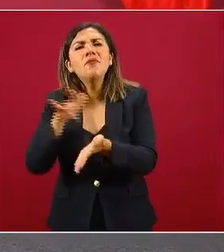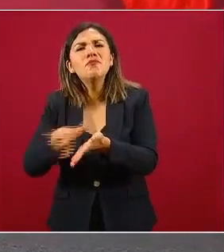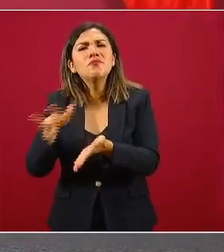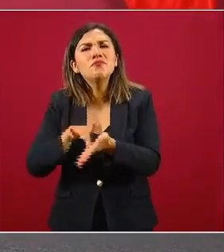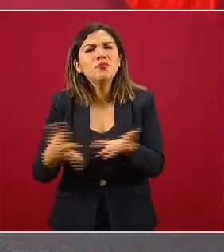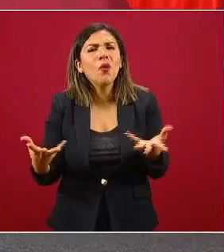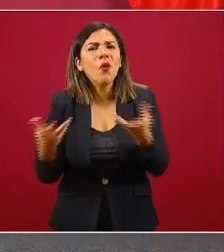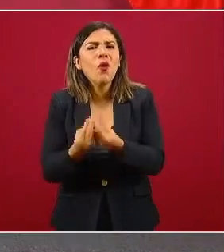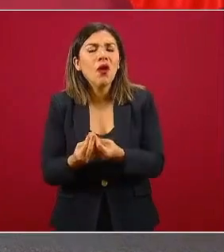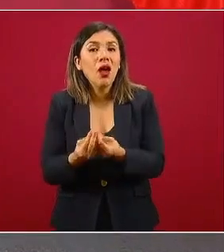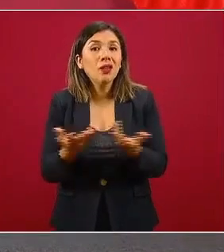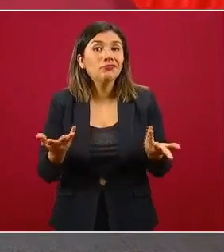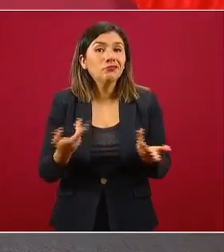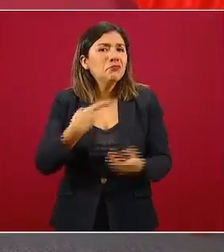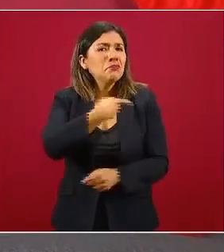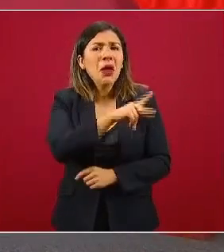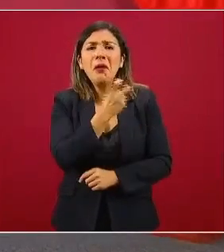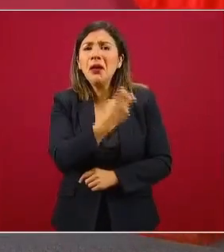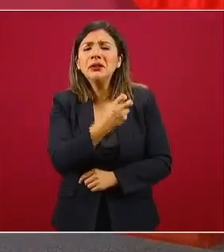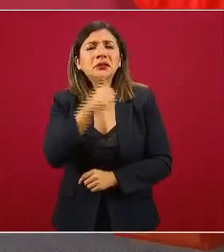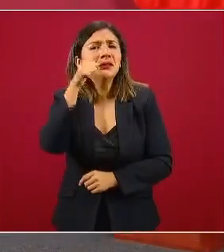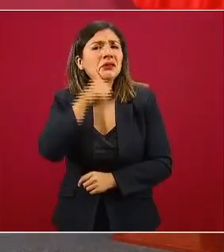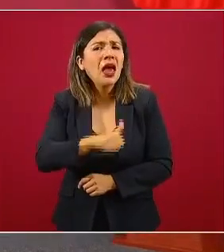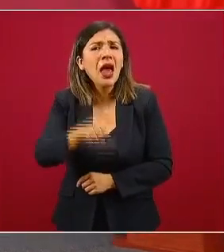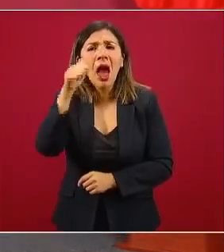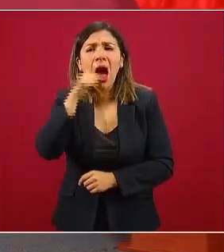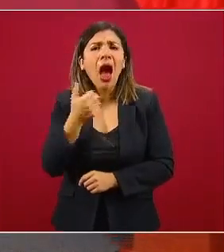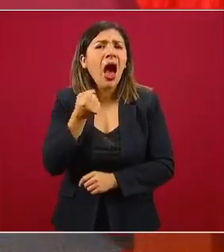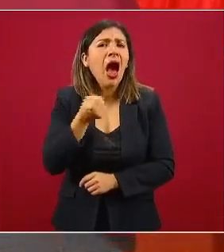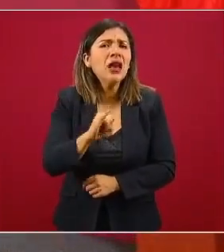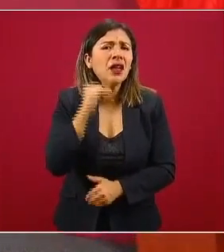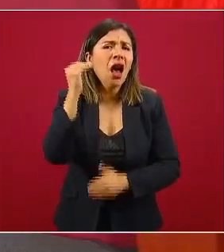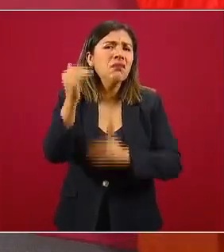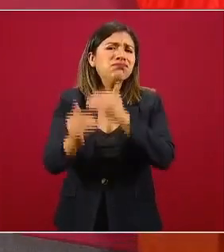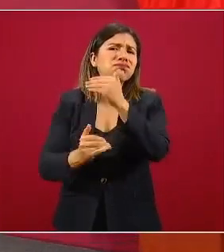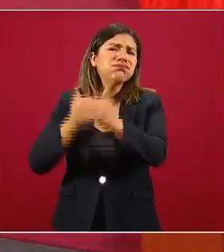esto siempre ha sido así.